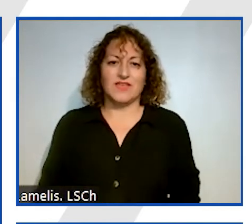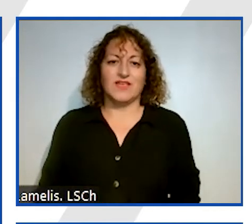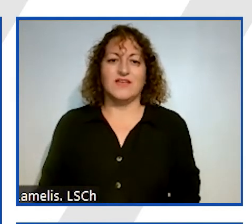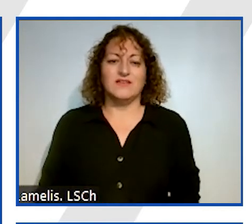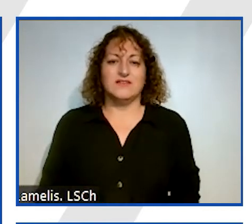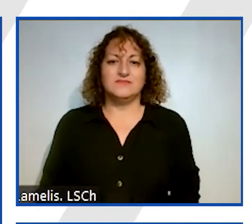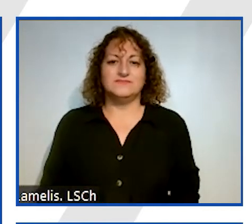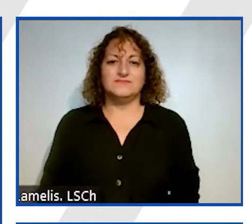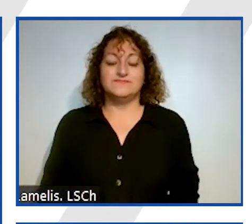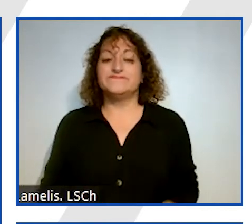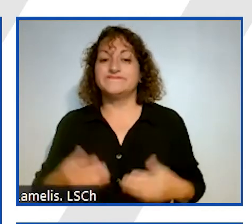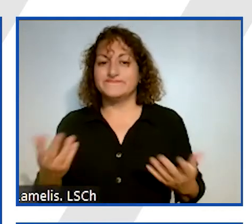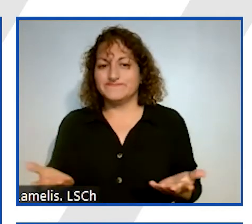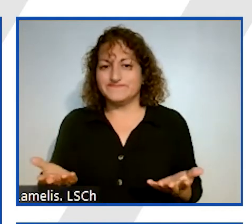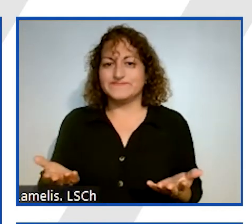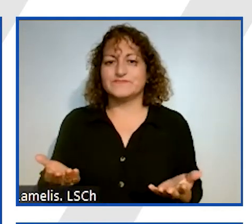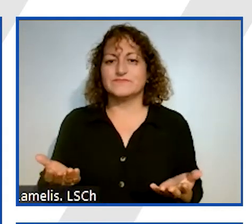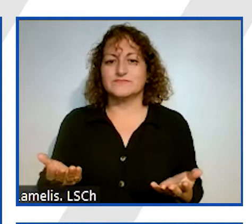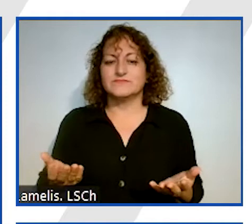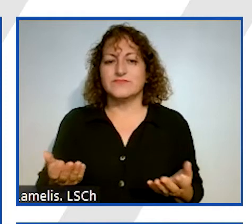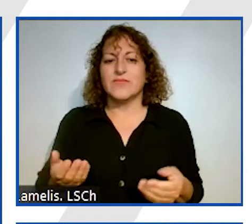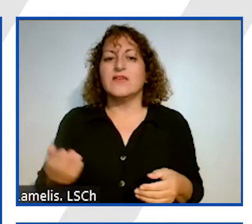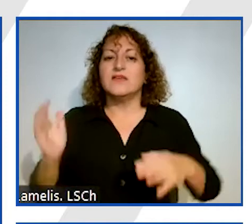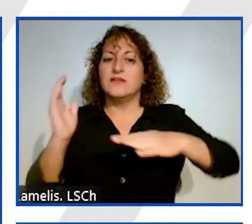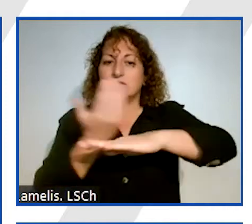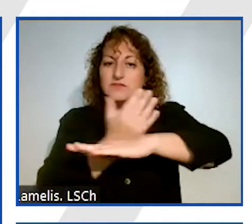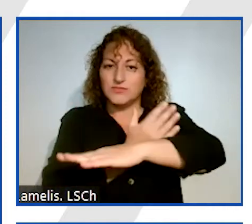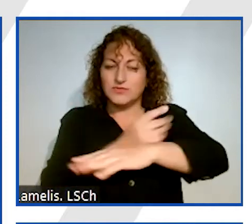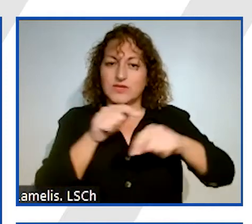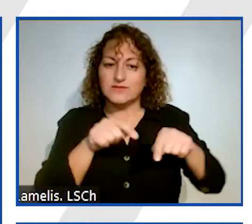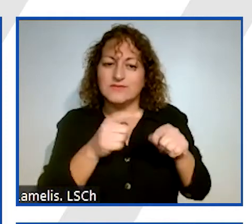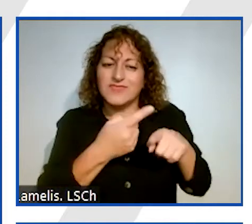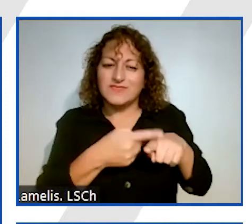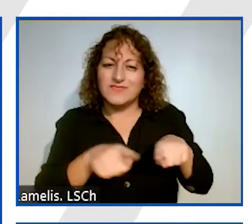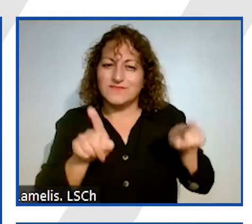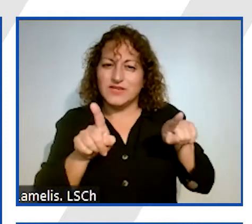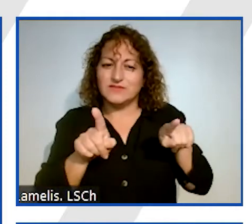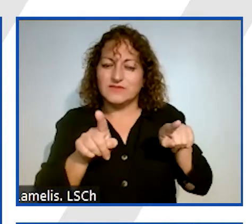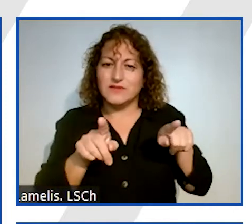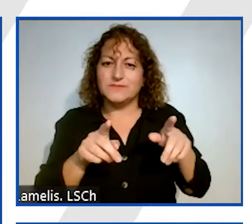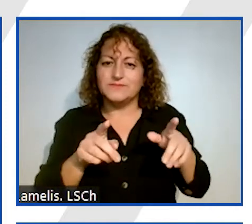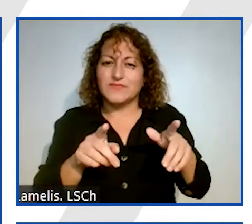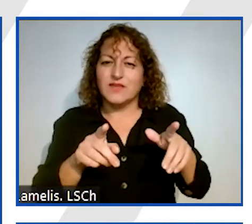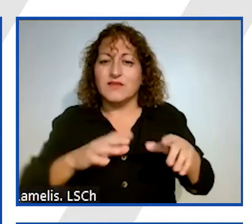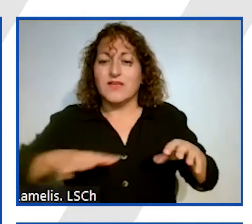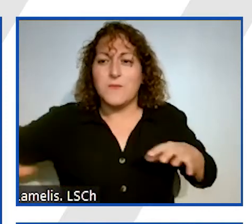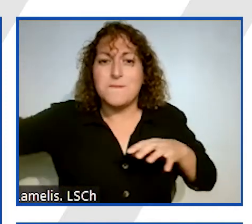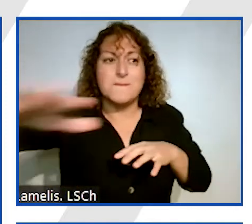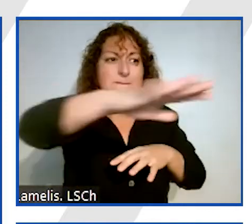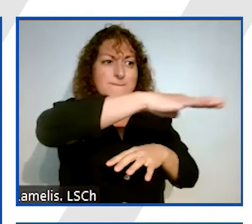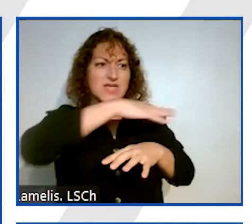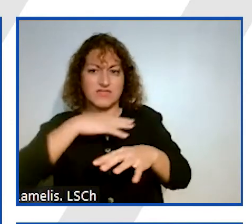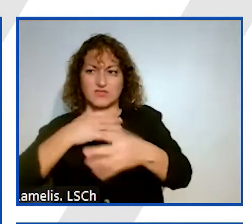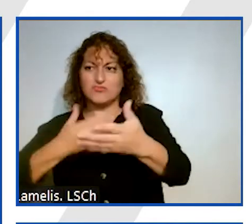Bueno, dentro de las cosas que los hacen diferentes está la percepción ambiental, cómo se relacionan ellos con el medio.